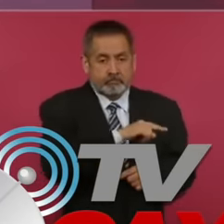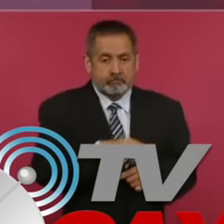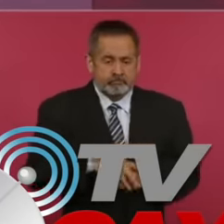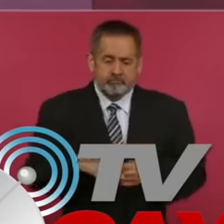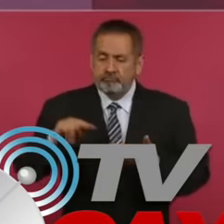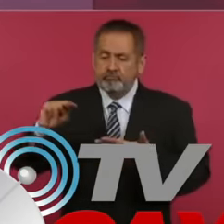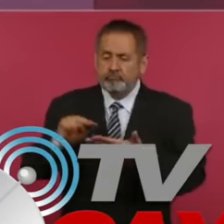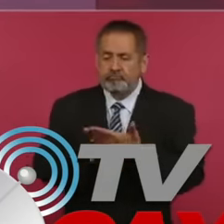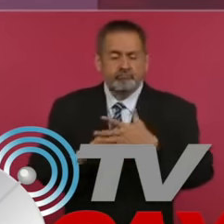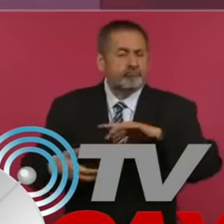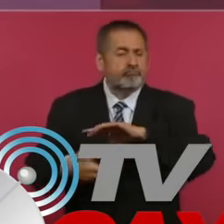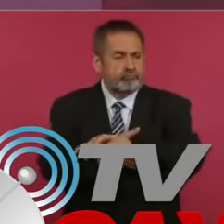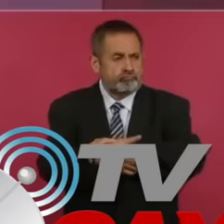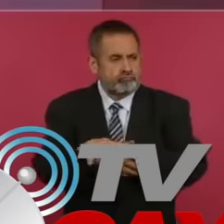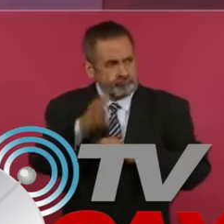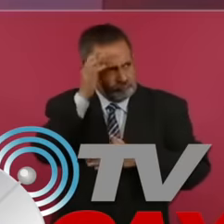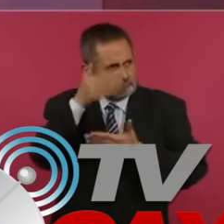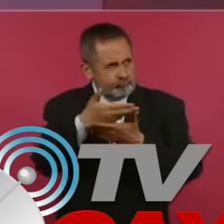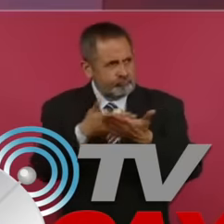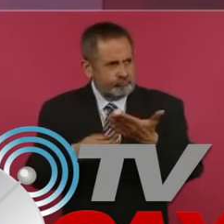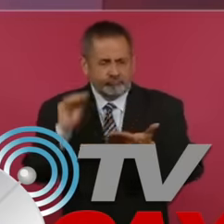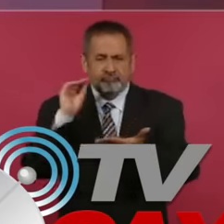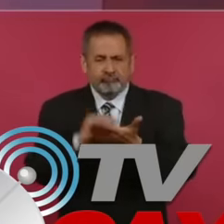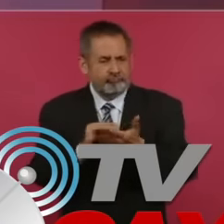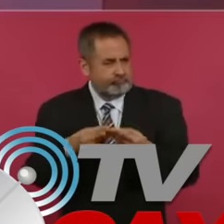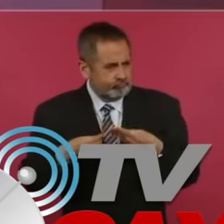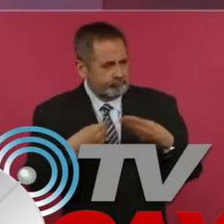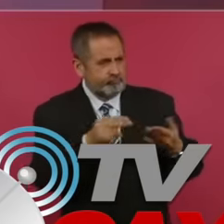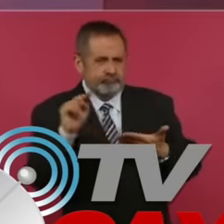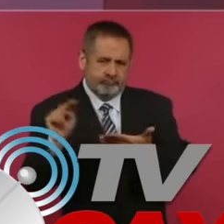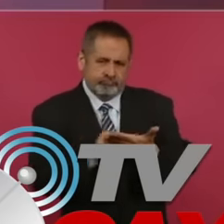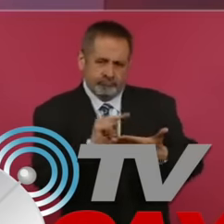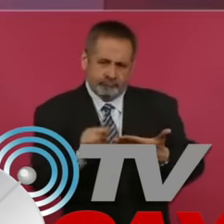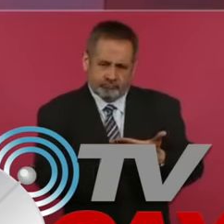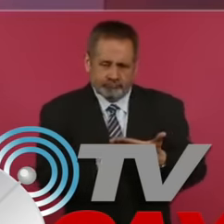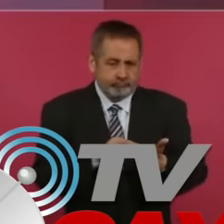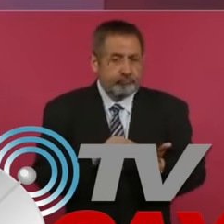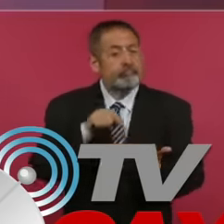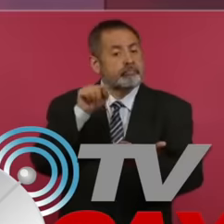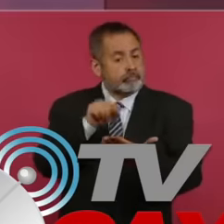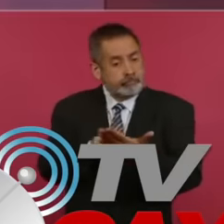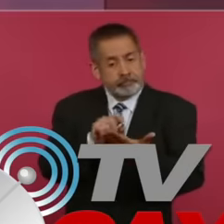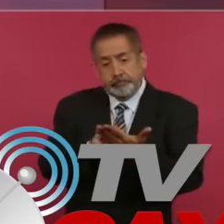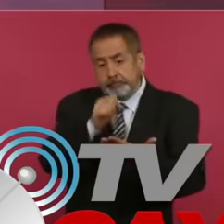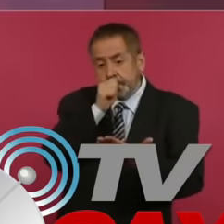un convenio, una concesión, y en esa concesión